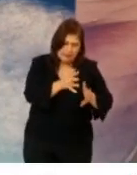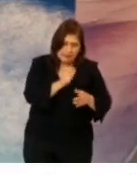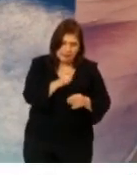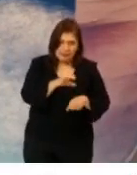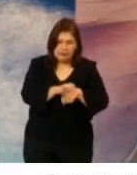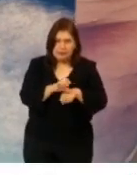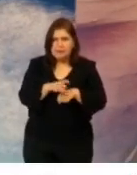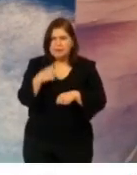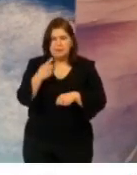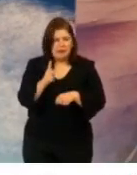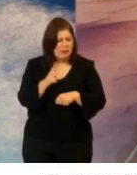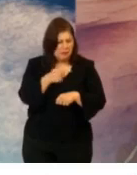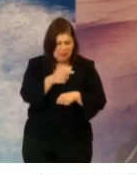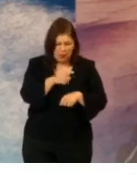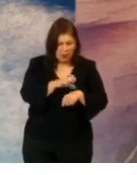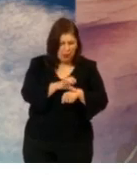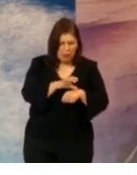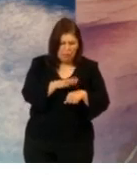es ¿por qué está ahí?